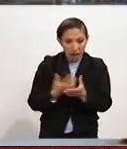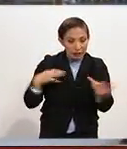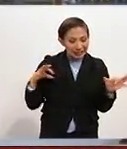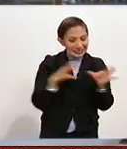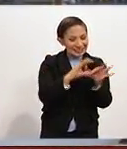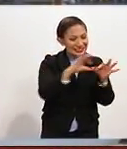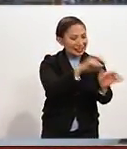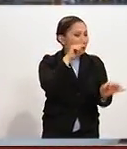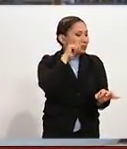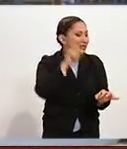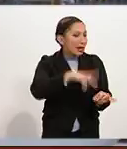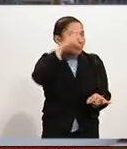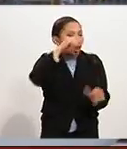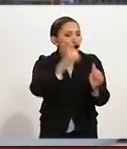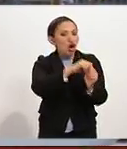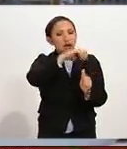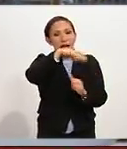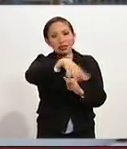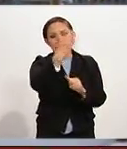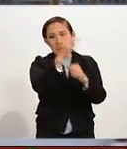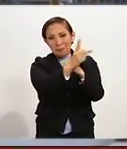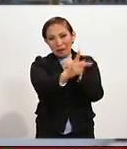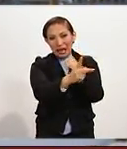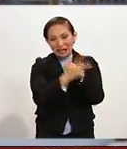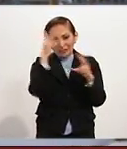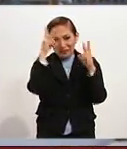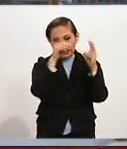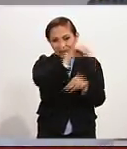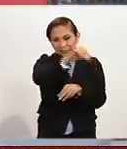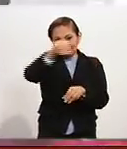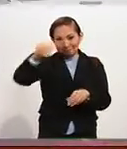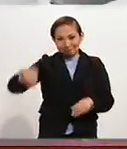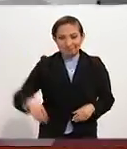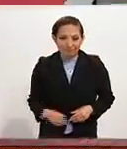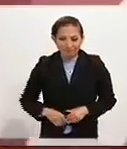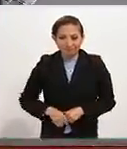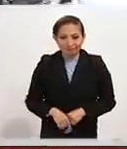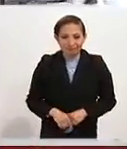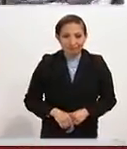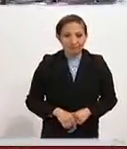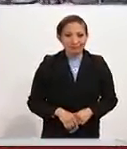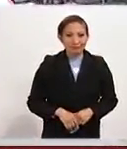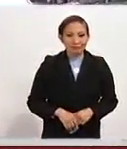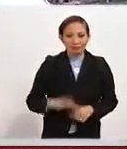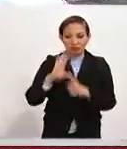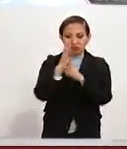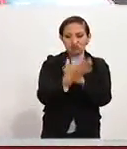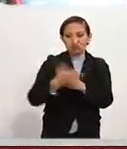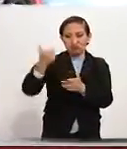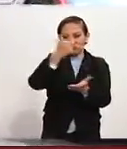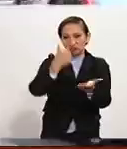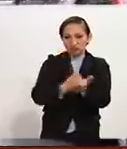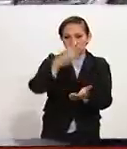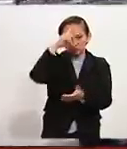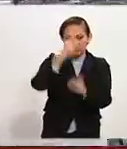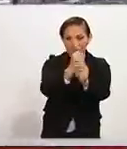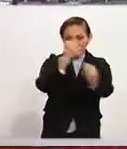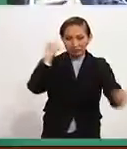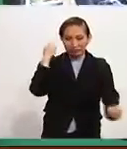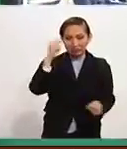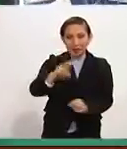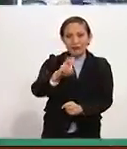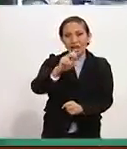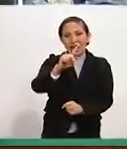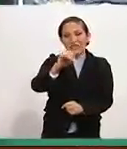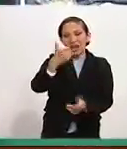estrechar lazos de amistad de México con los 14 países que visitará. La Comisión Metropolitana de Transporte y Vialidad